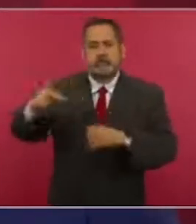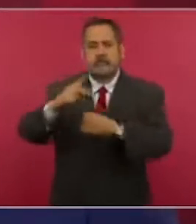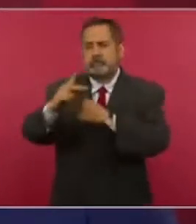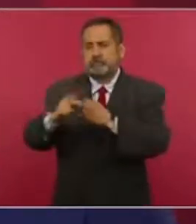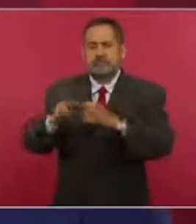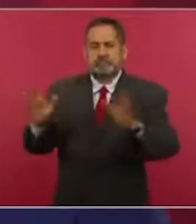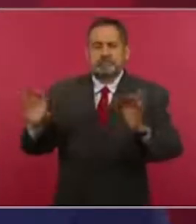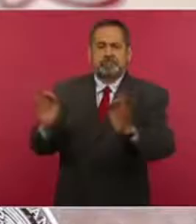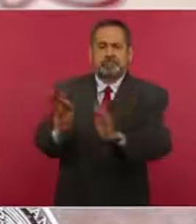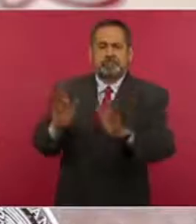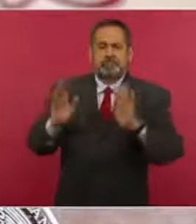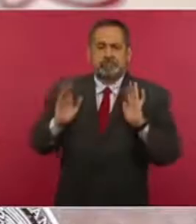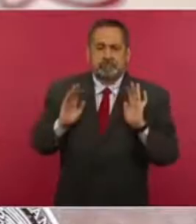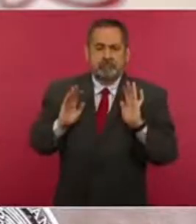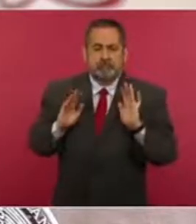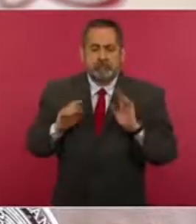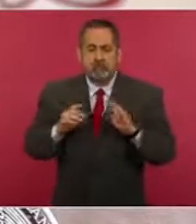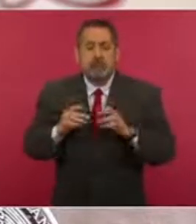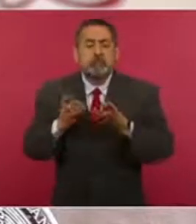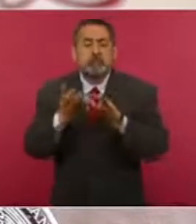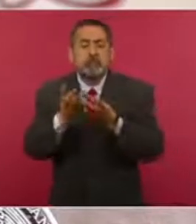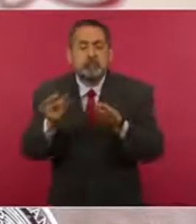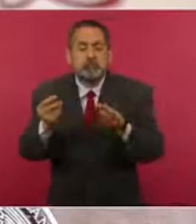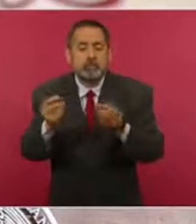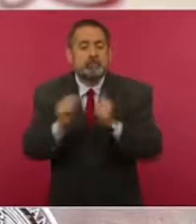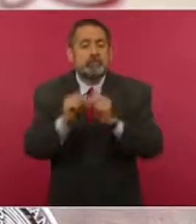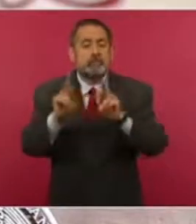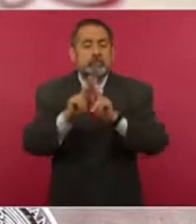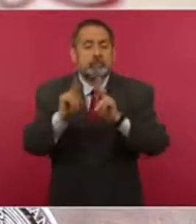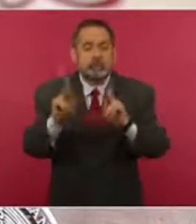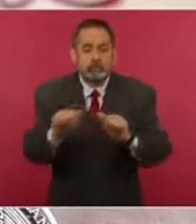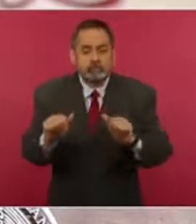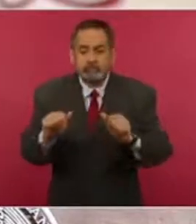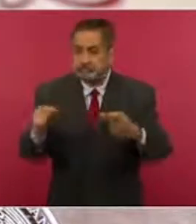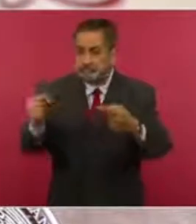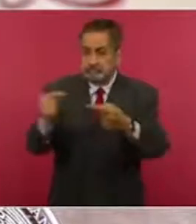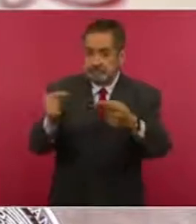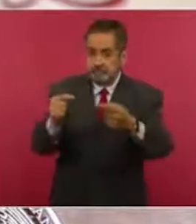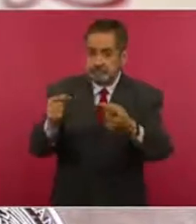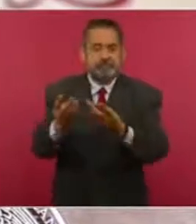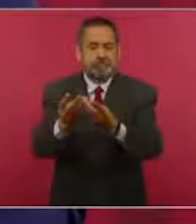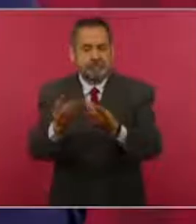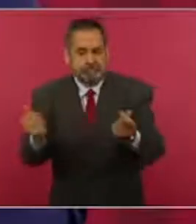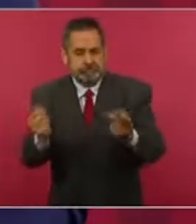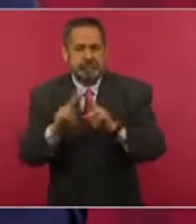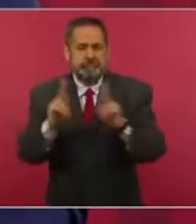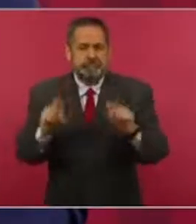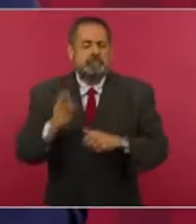y a la solución pacífica de las controversias.